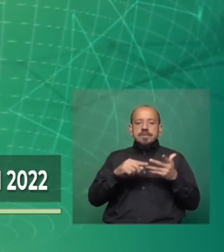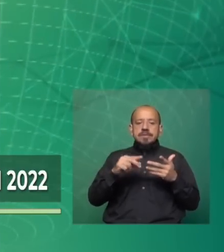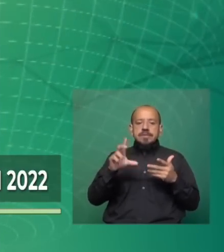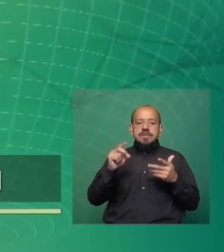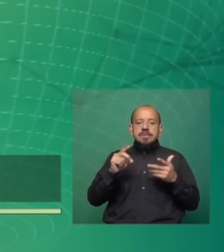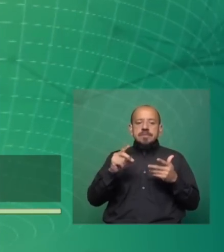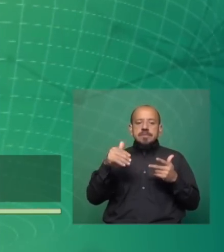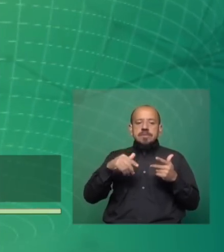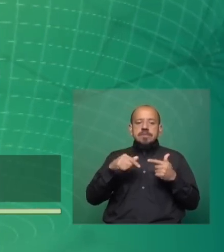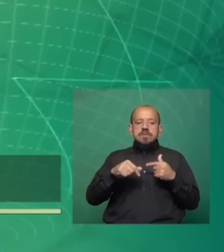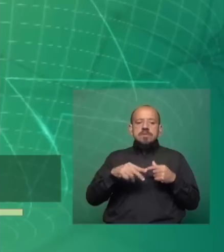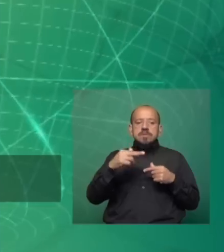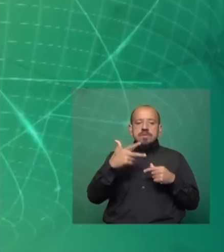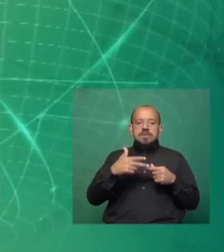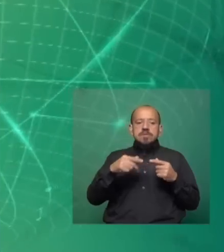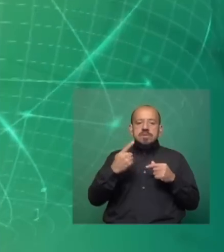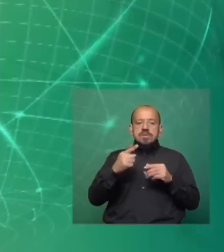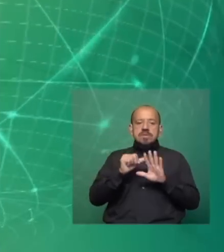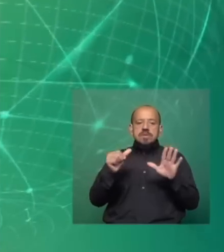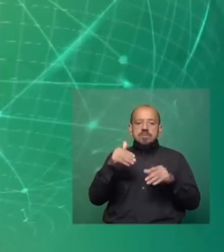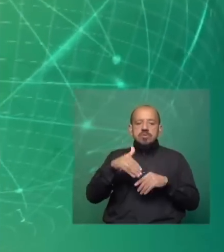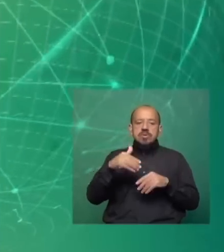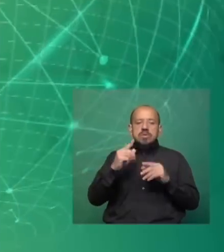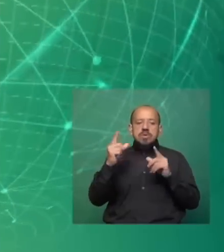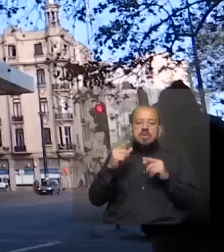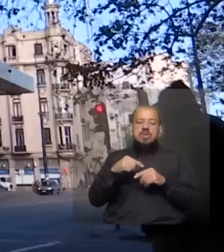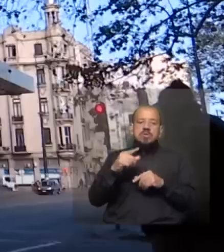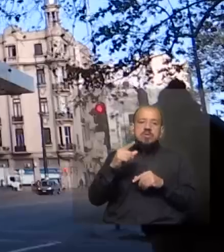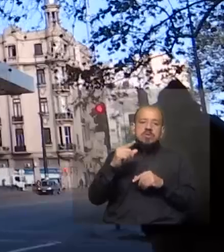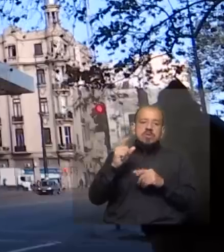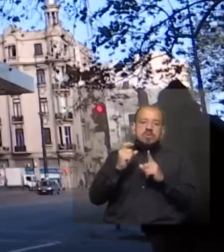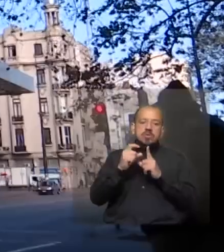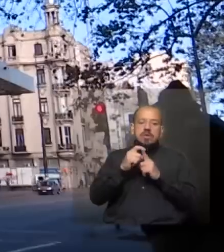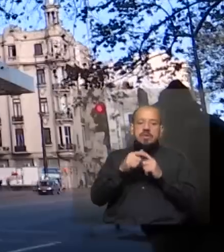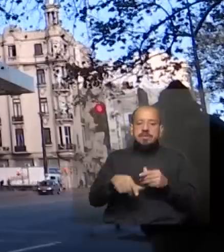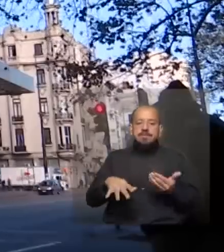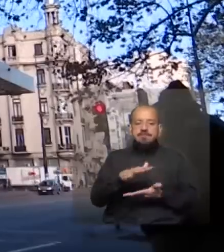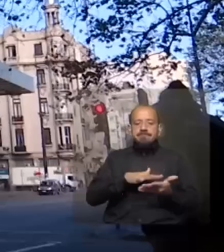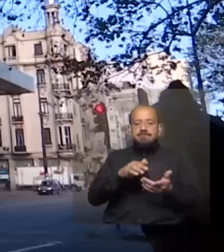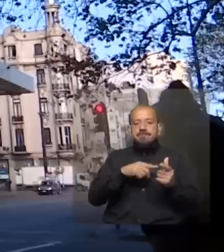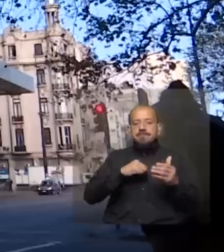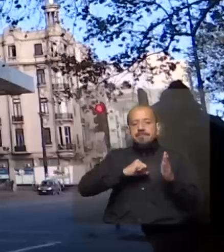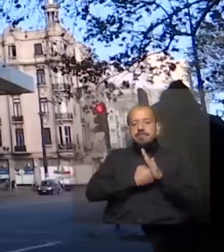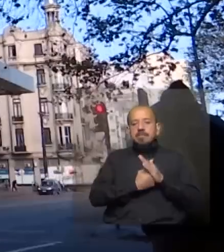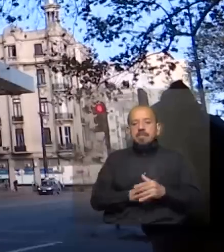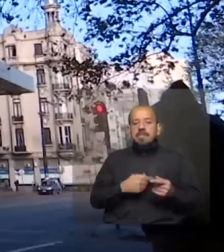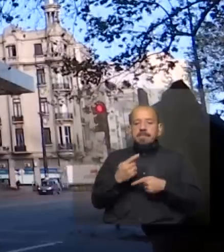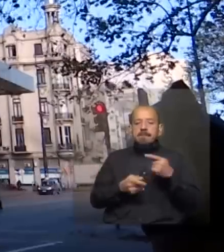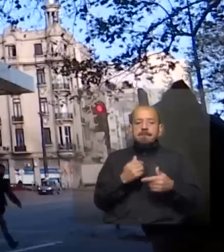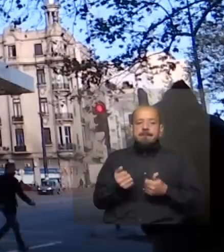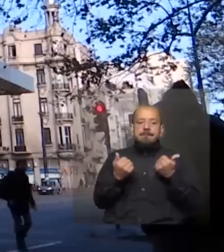hs BC 16 millones de dólares en cuanto a la comparativa regional la situación de los bancos nacionales sigue siendo